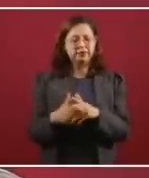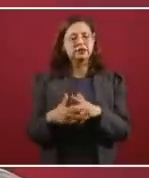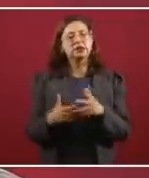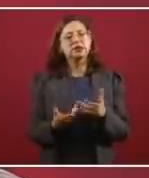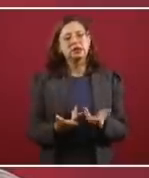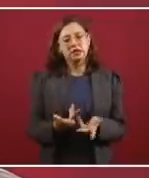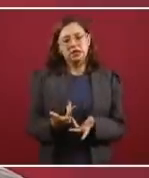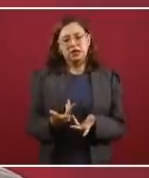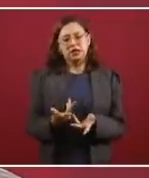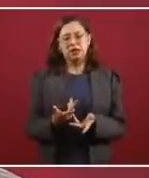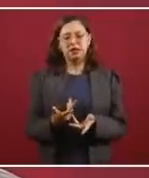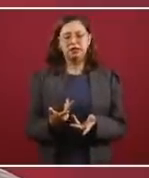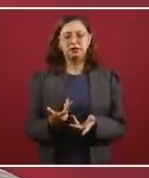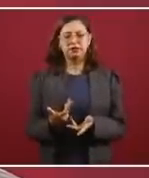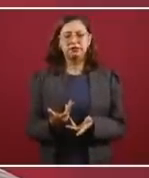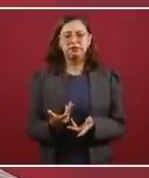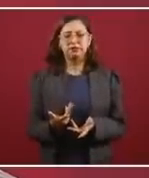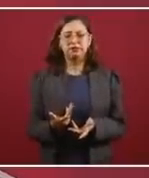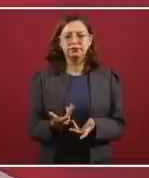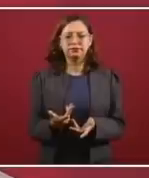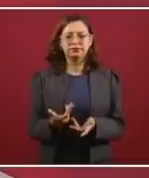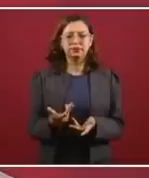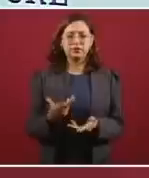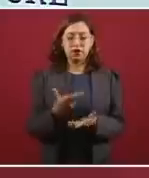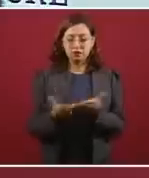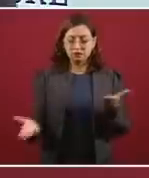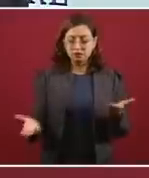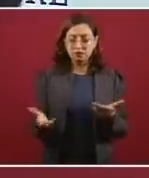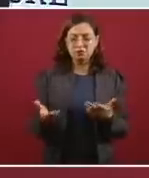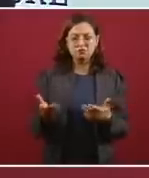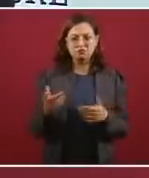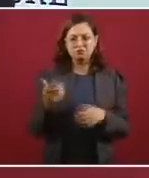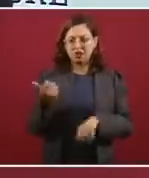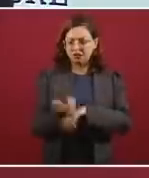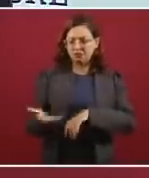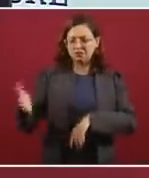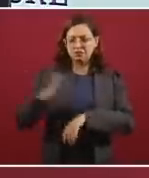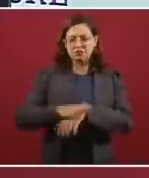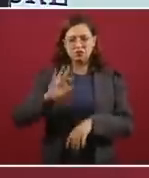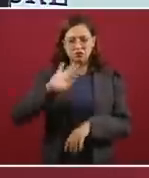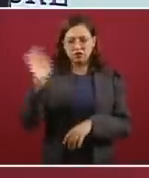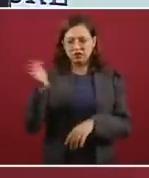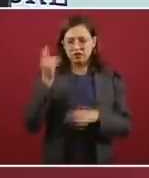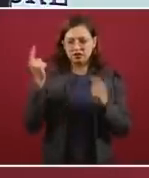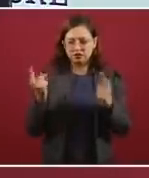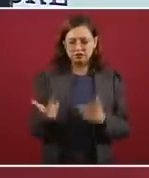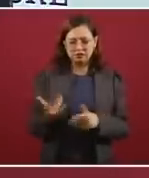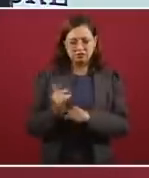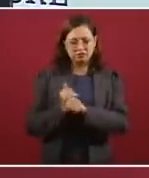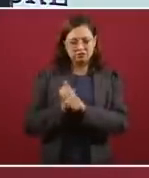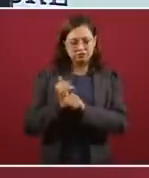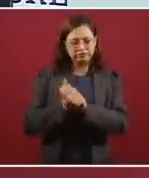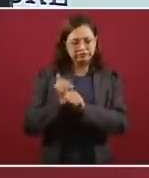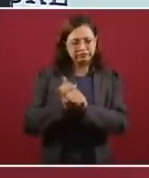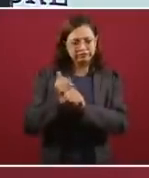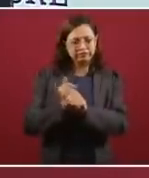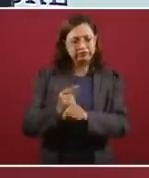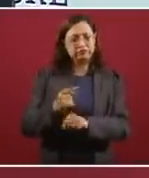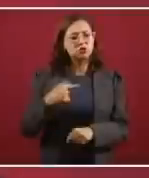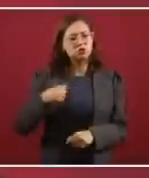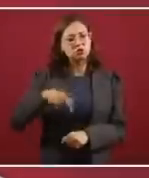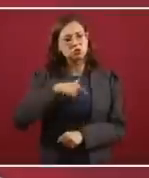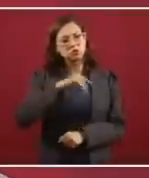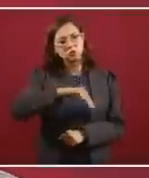Administración Federal es un acceso a toda la investigación. Es decir, el FBI nos ha dado acceso a todo lo que le hemos